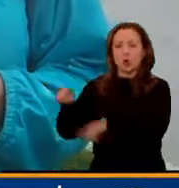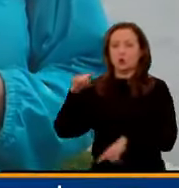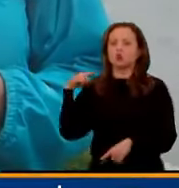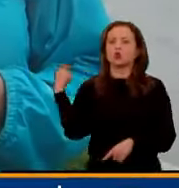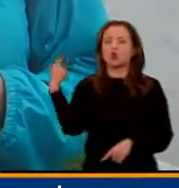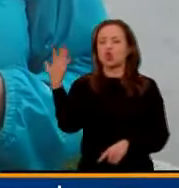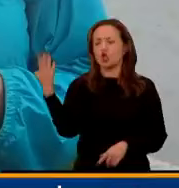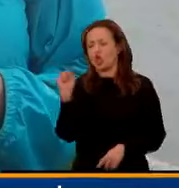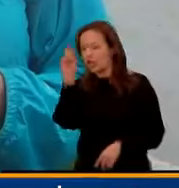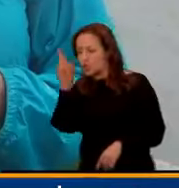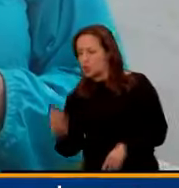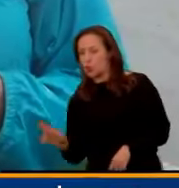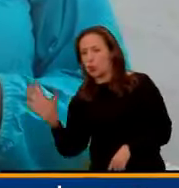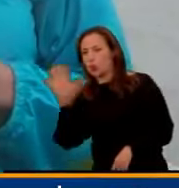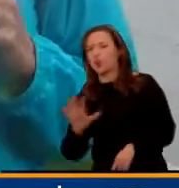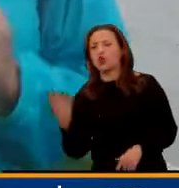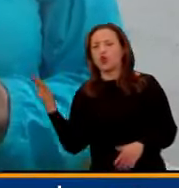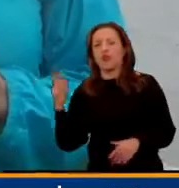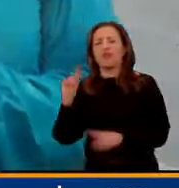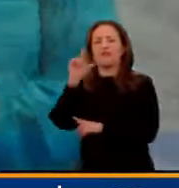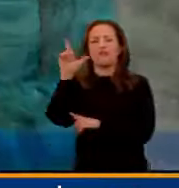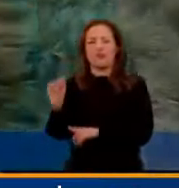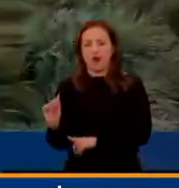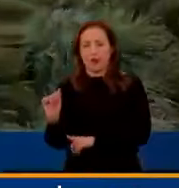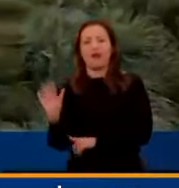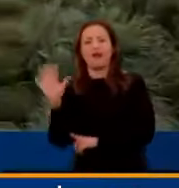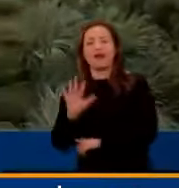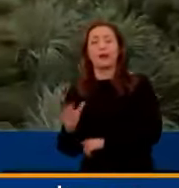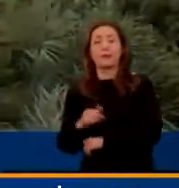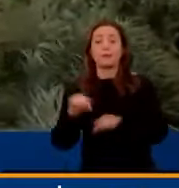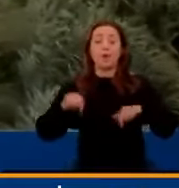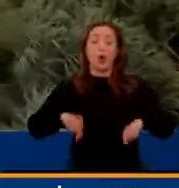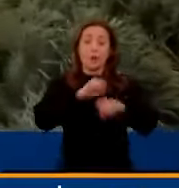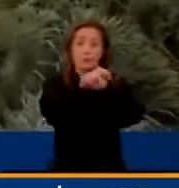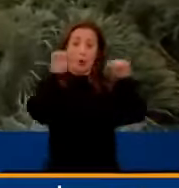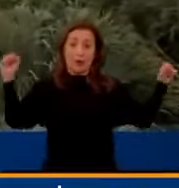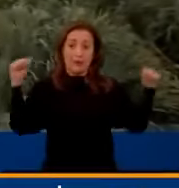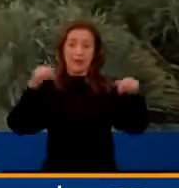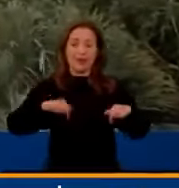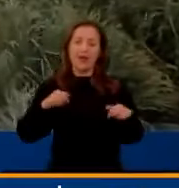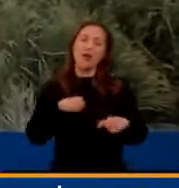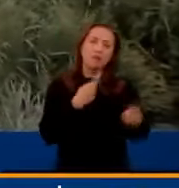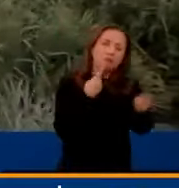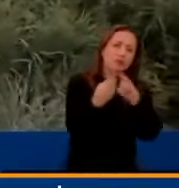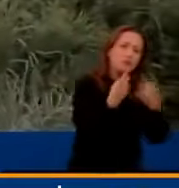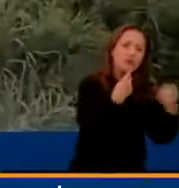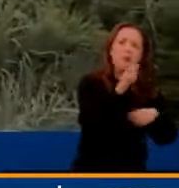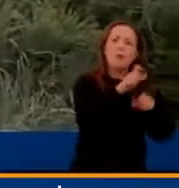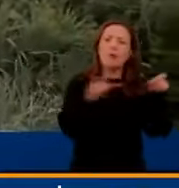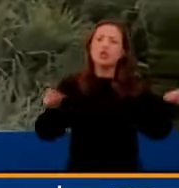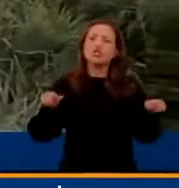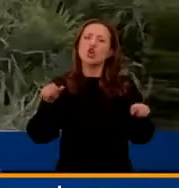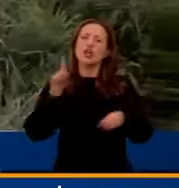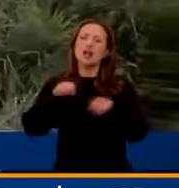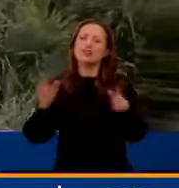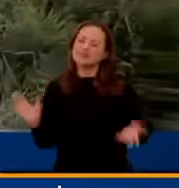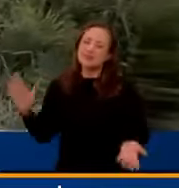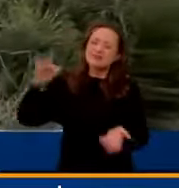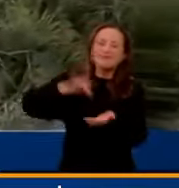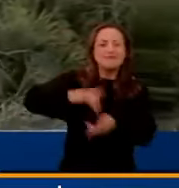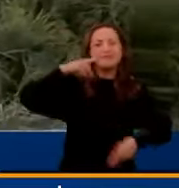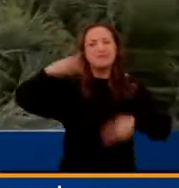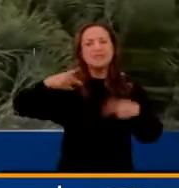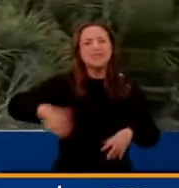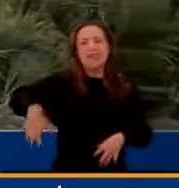al sur de Florida. Nosotros en la mañana pudimos hablar con algunas de las personas que visitaron los